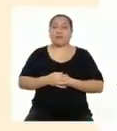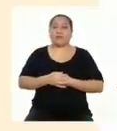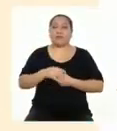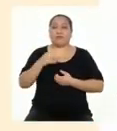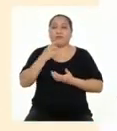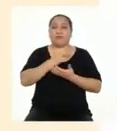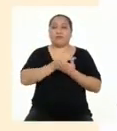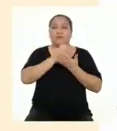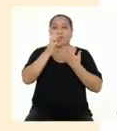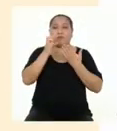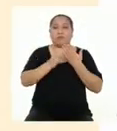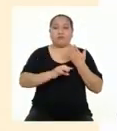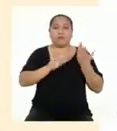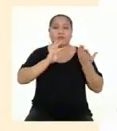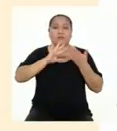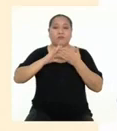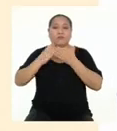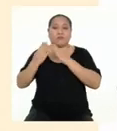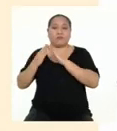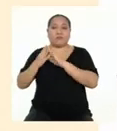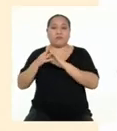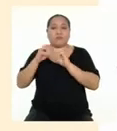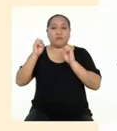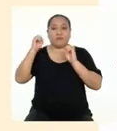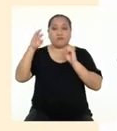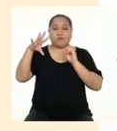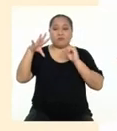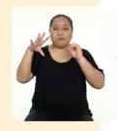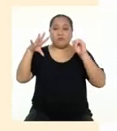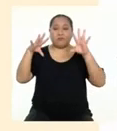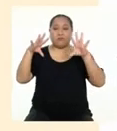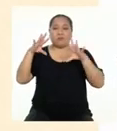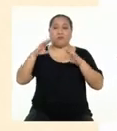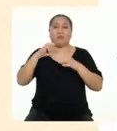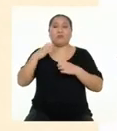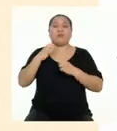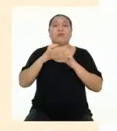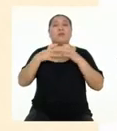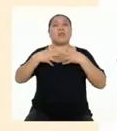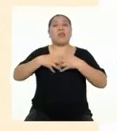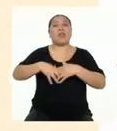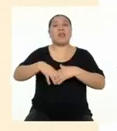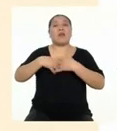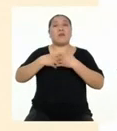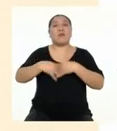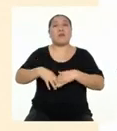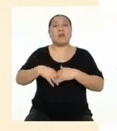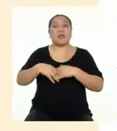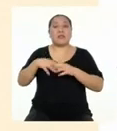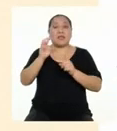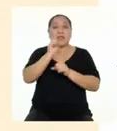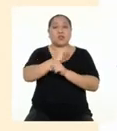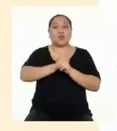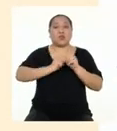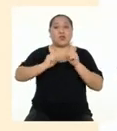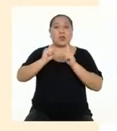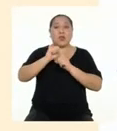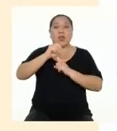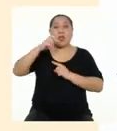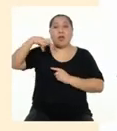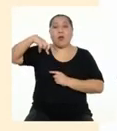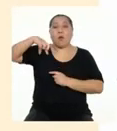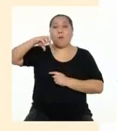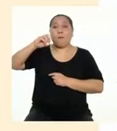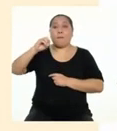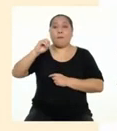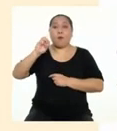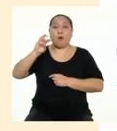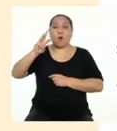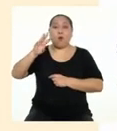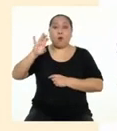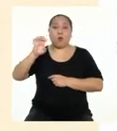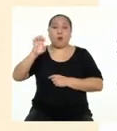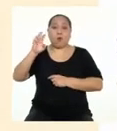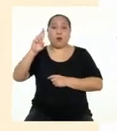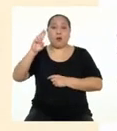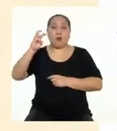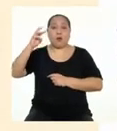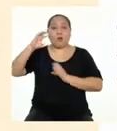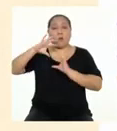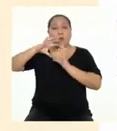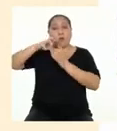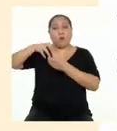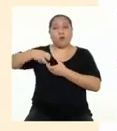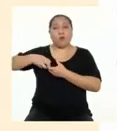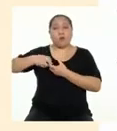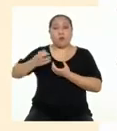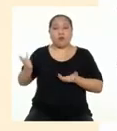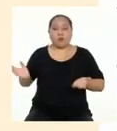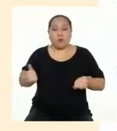El proyecto Comunidades Iluminadas de la empresa social Power Mundo promueve el uso de lámparas solares en